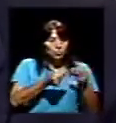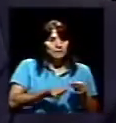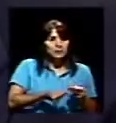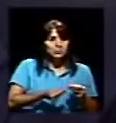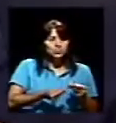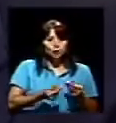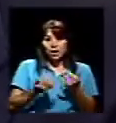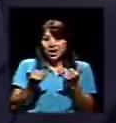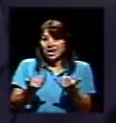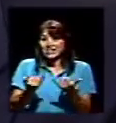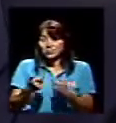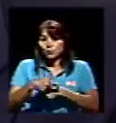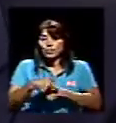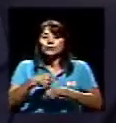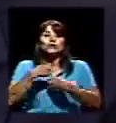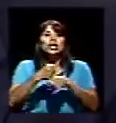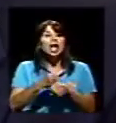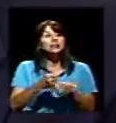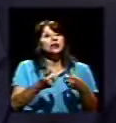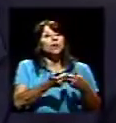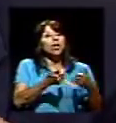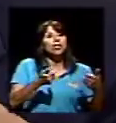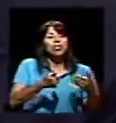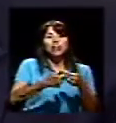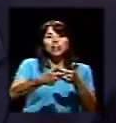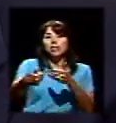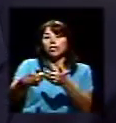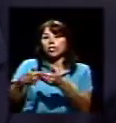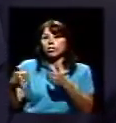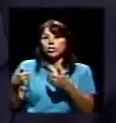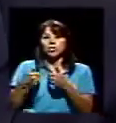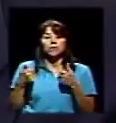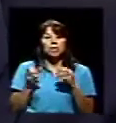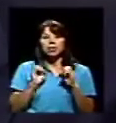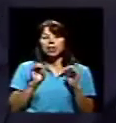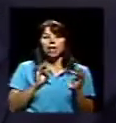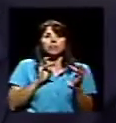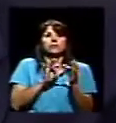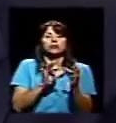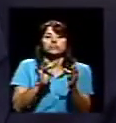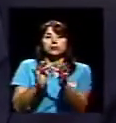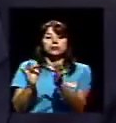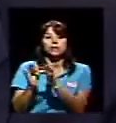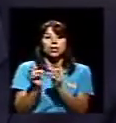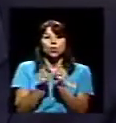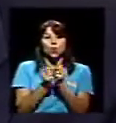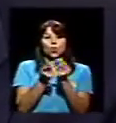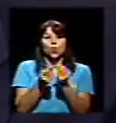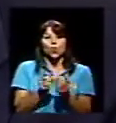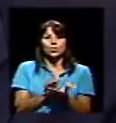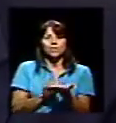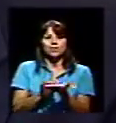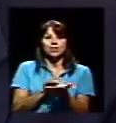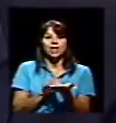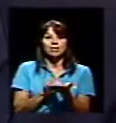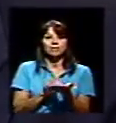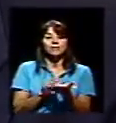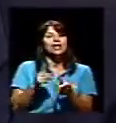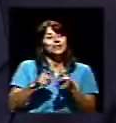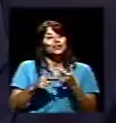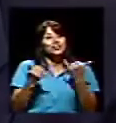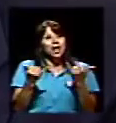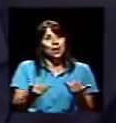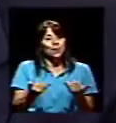aisladamente o cada uno en un sistema que no necesariamente se interconecta con la contabilidad, con la tesorería. Entonces, un sistema que son soluciones ya